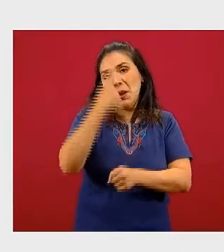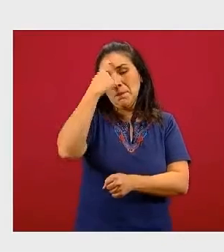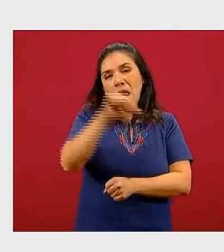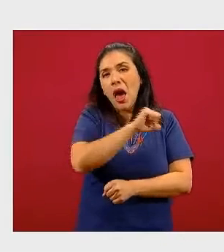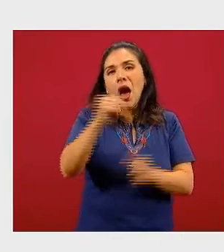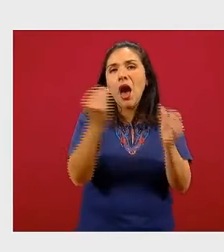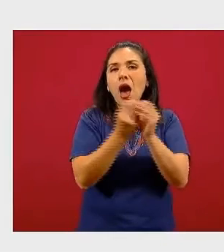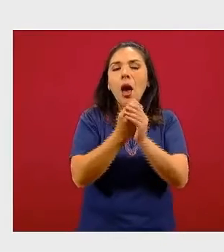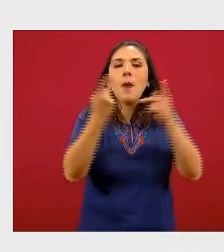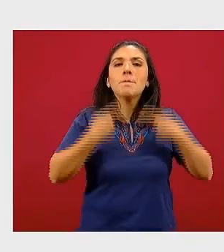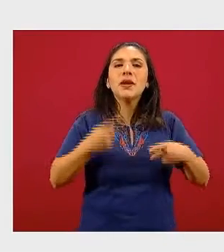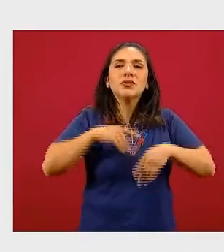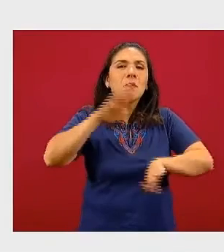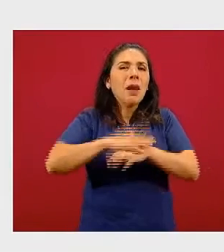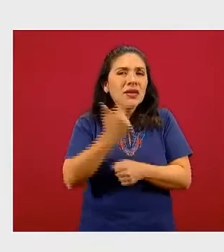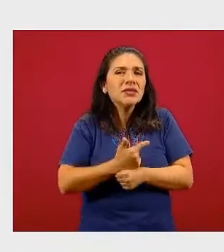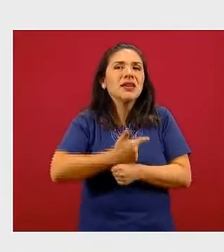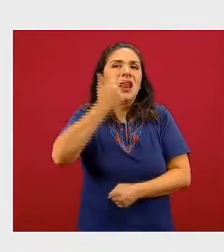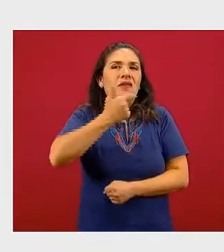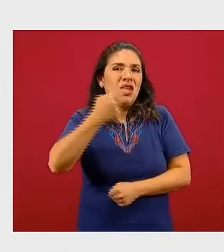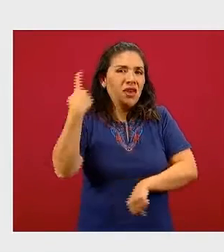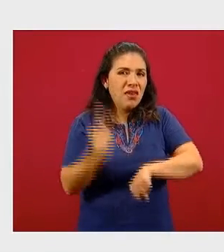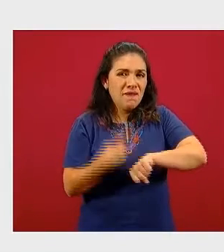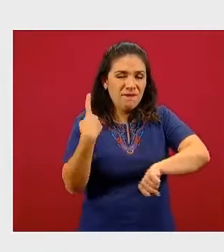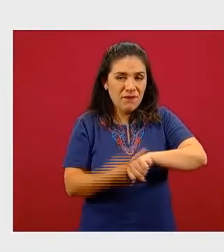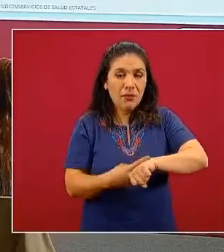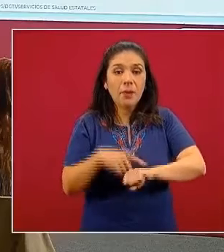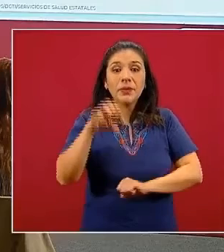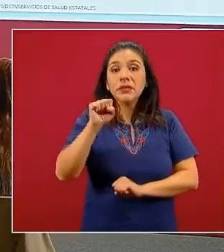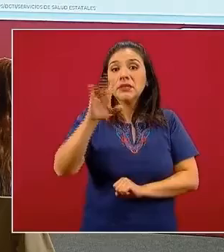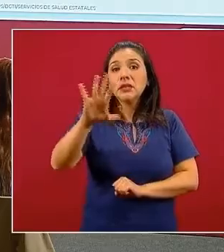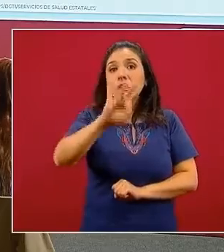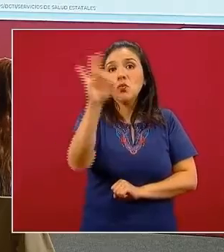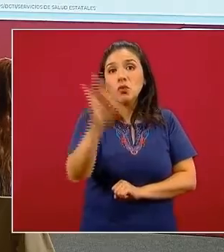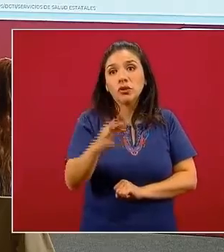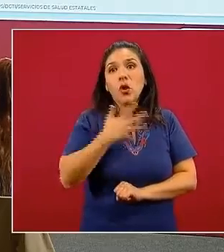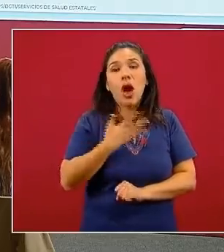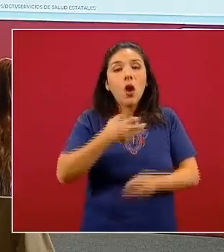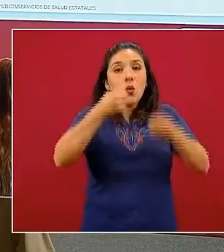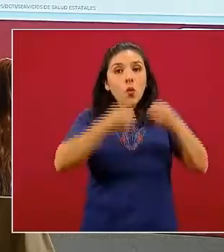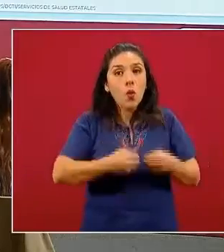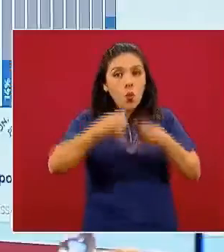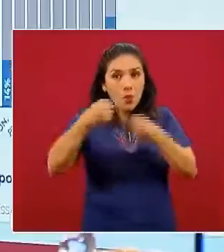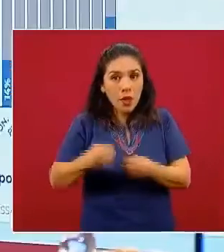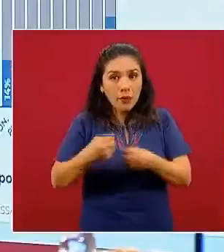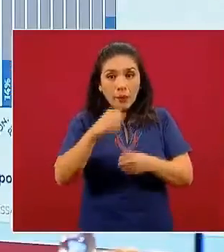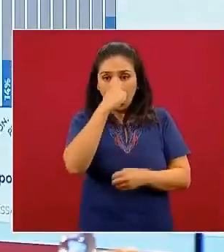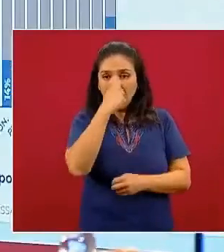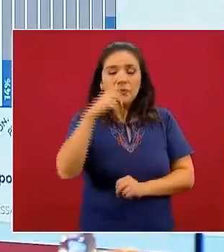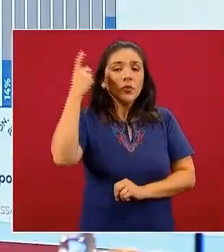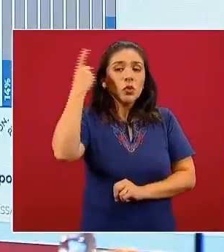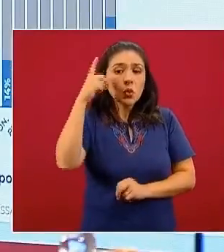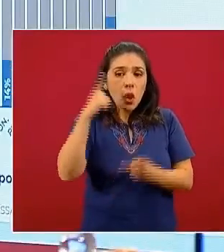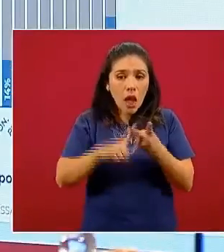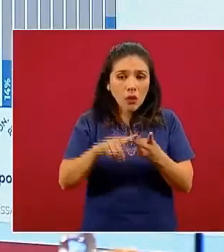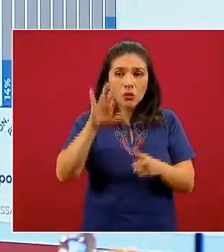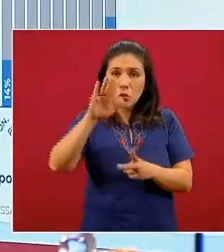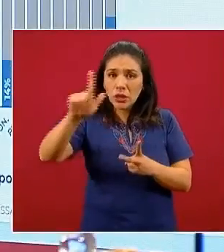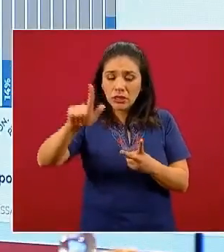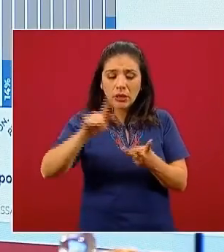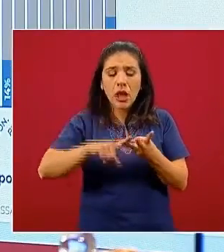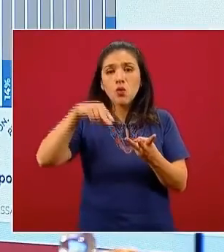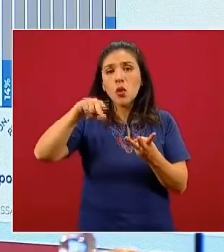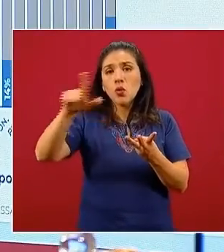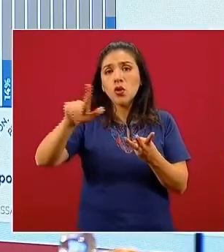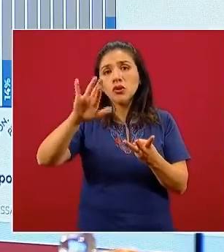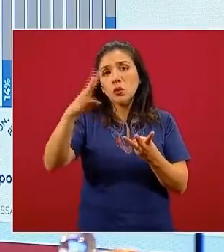personas destinadas a personas críticamente enfermas, 65% están ocupadas. Durango 57, Nuevo